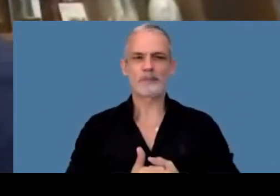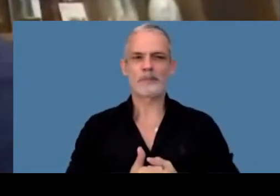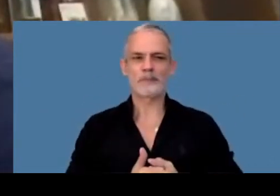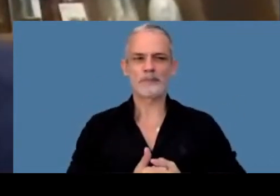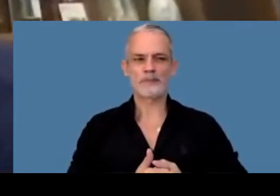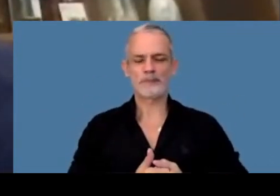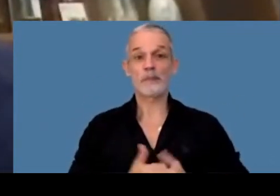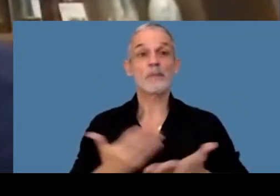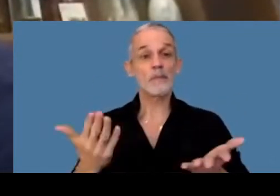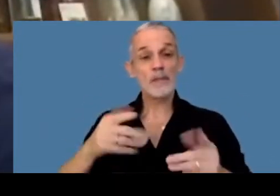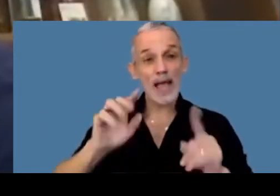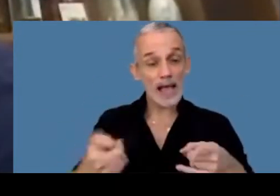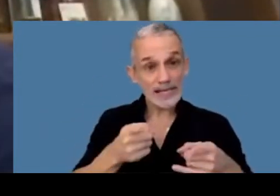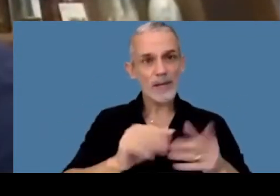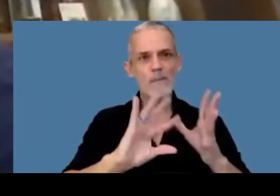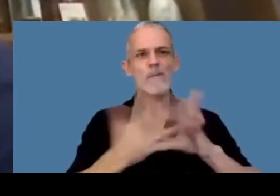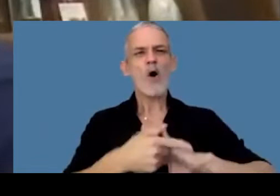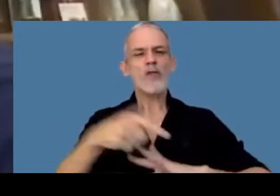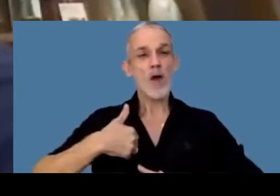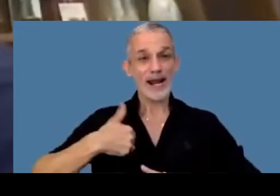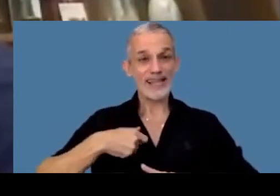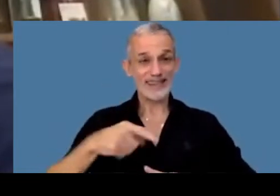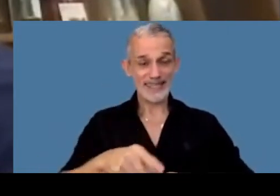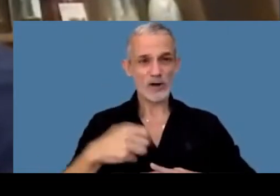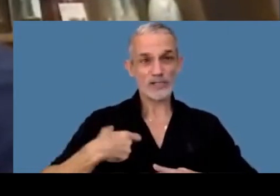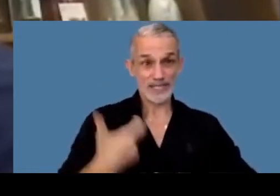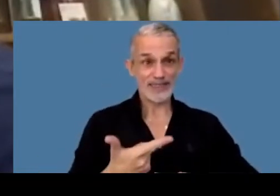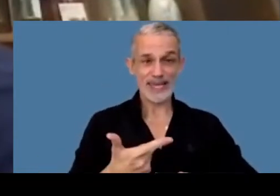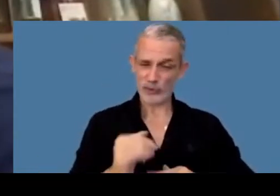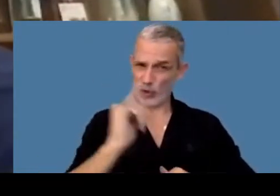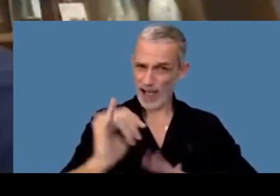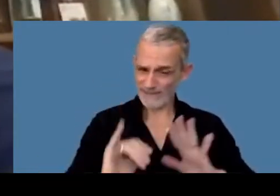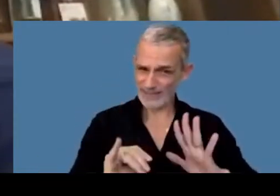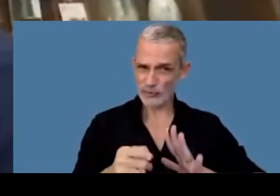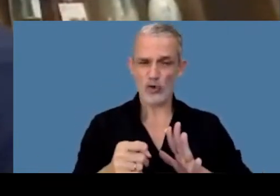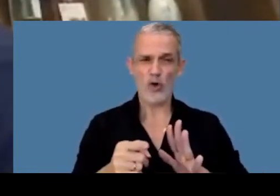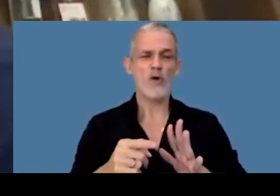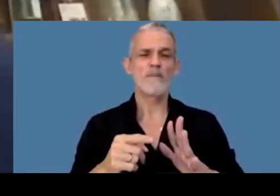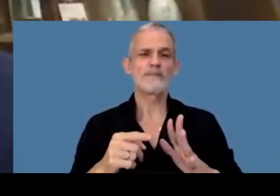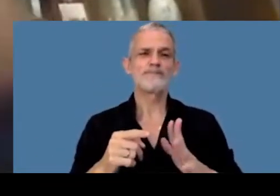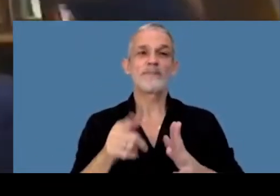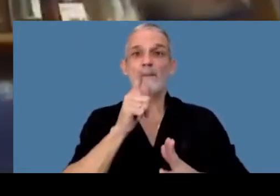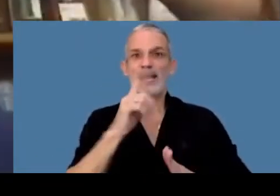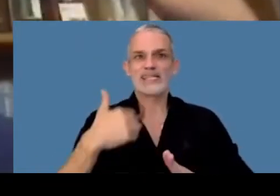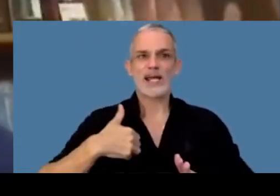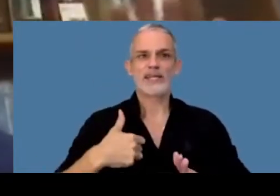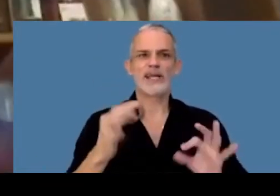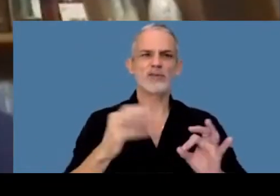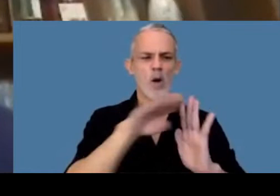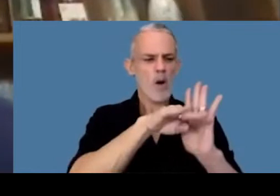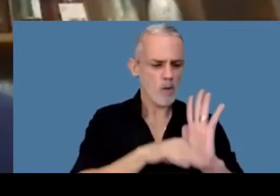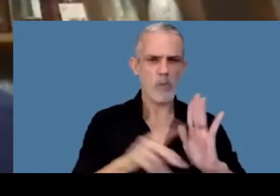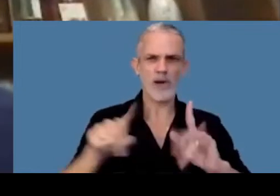Ahora también el modelo sindical argentino, y adelanto, porque si no, esto es que parece que en Argentina está todo regulado y en los otros